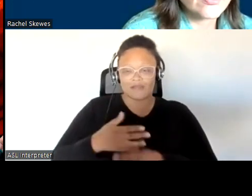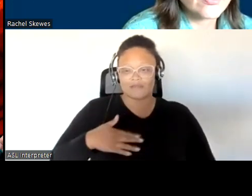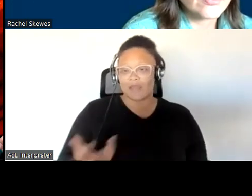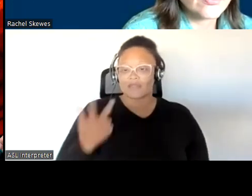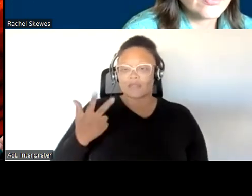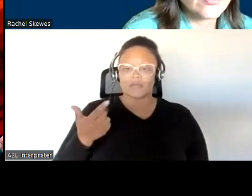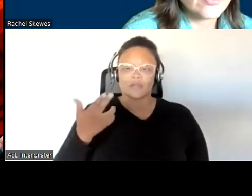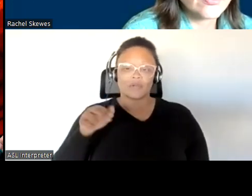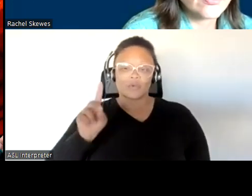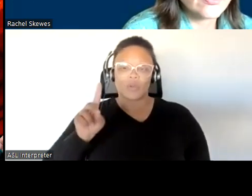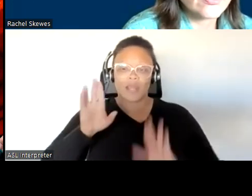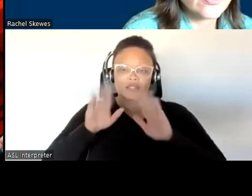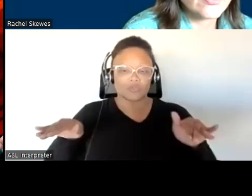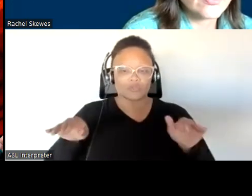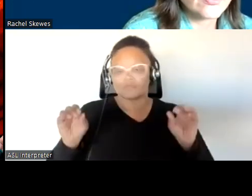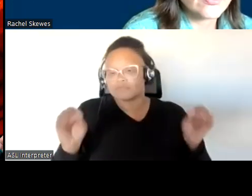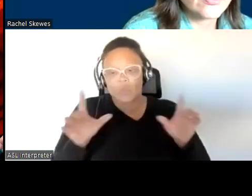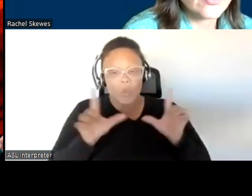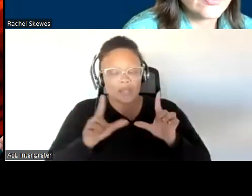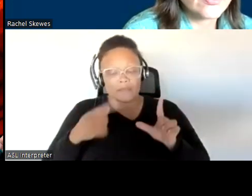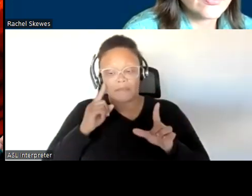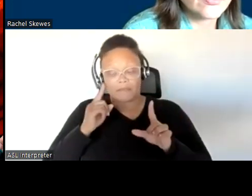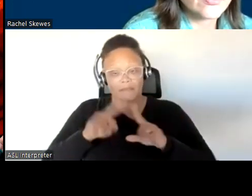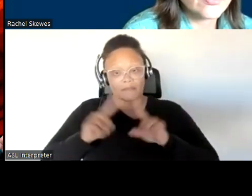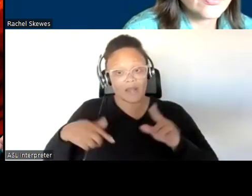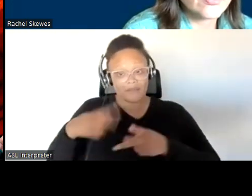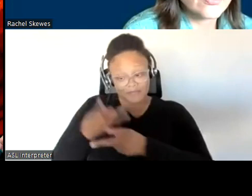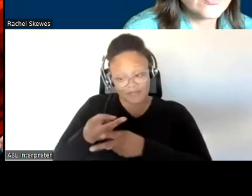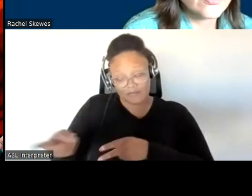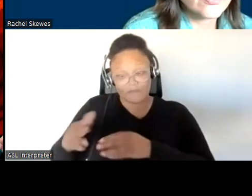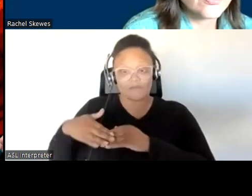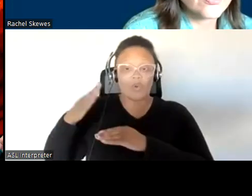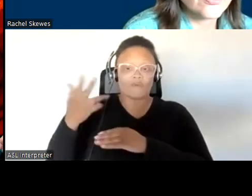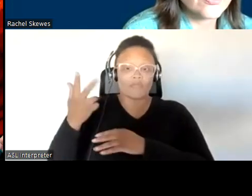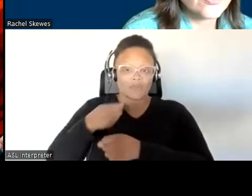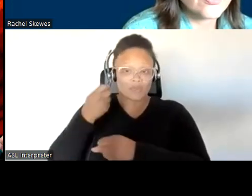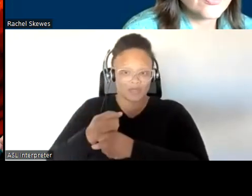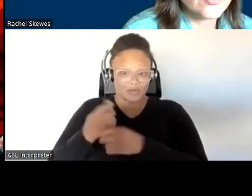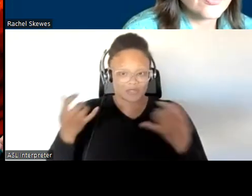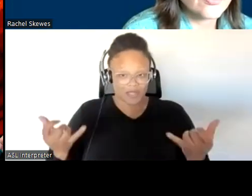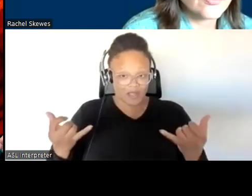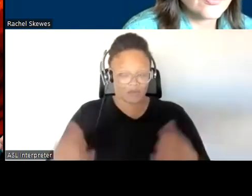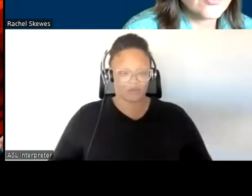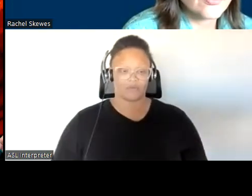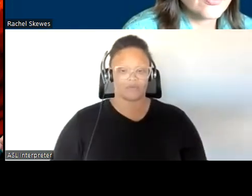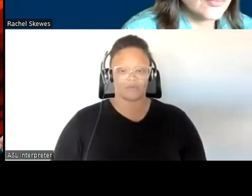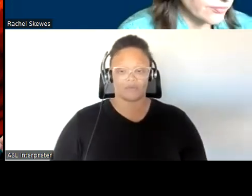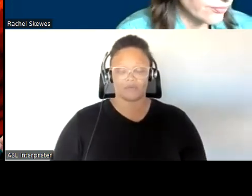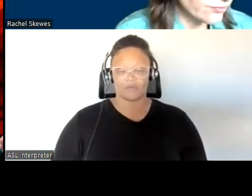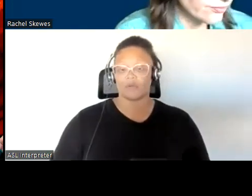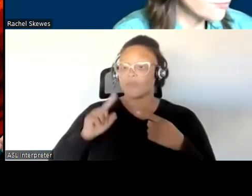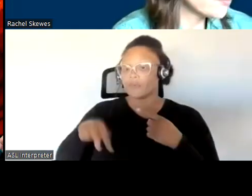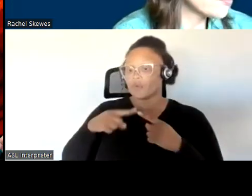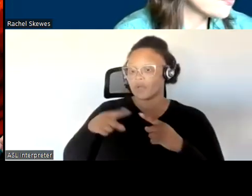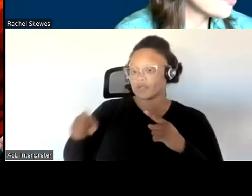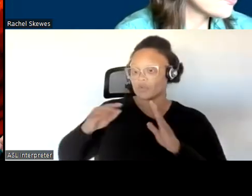años cuidándolos, casi más de 3 años cuidando. Ujú. Entonces, Al llenar la ajá. encuesta, ahí, aunque no tenga